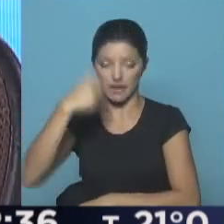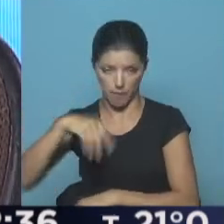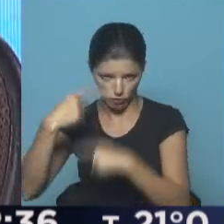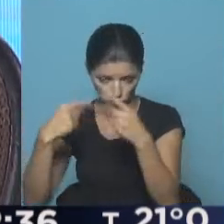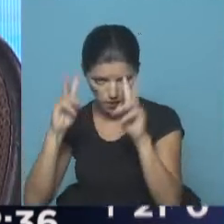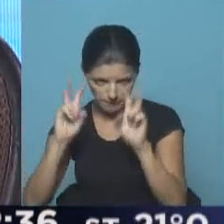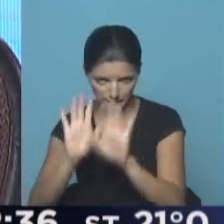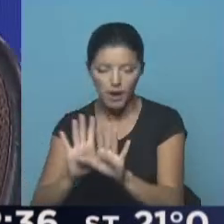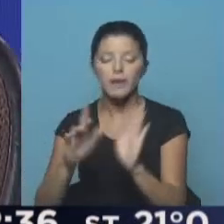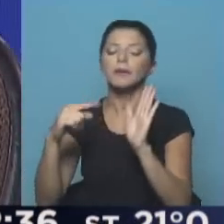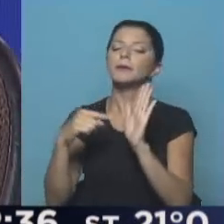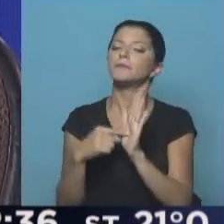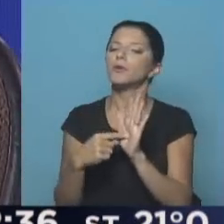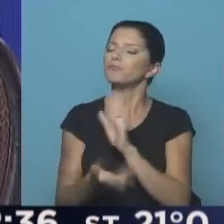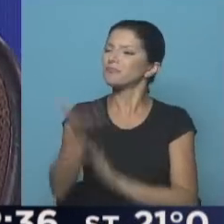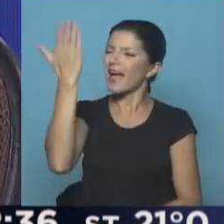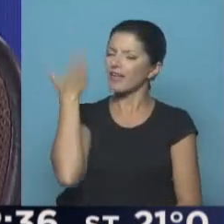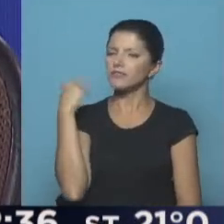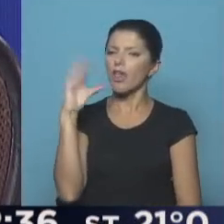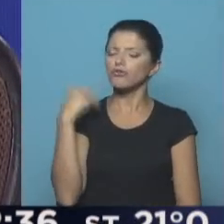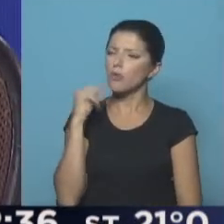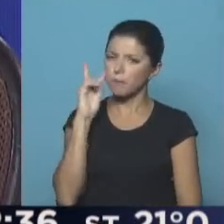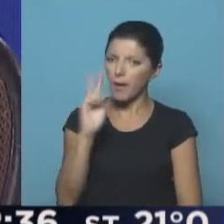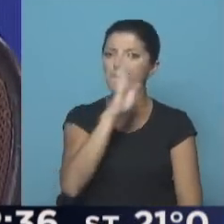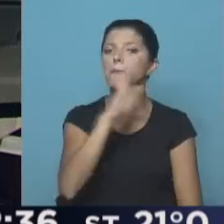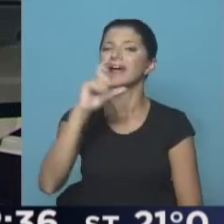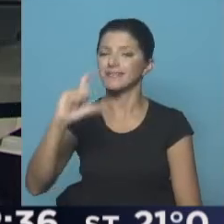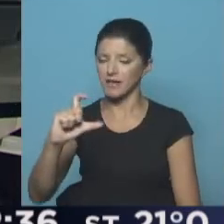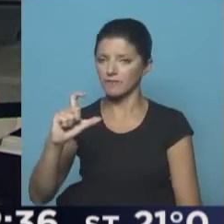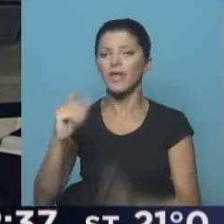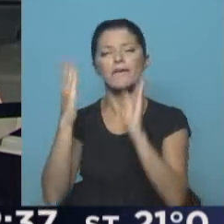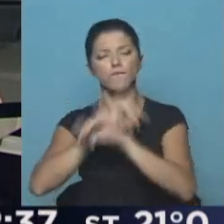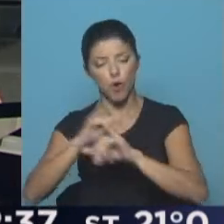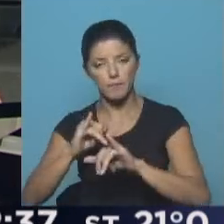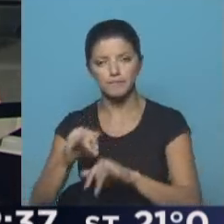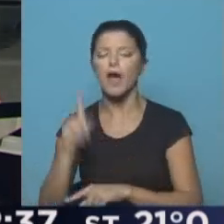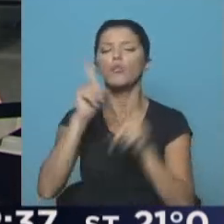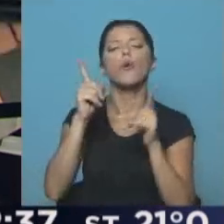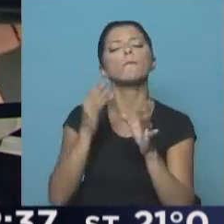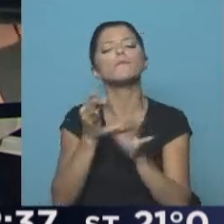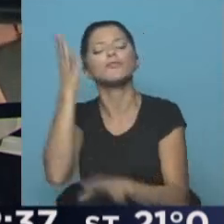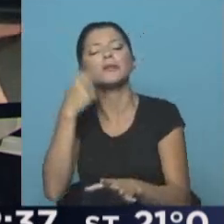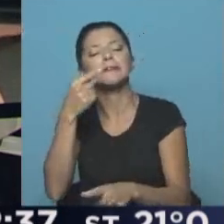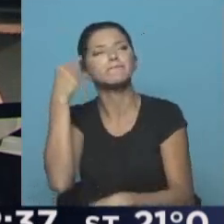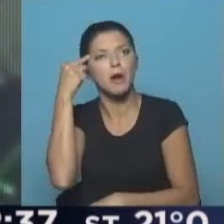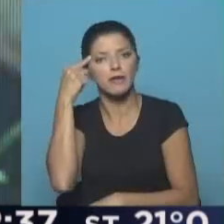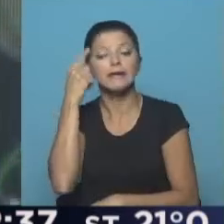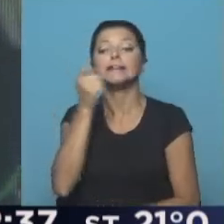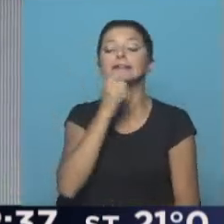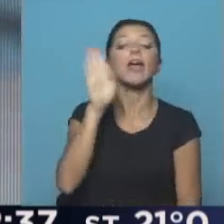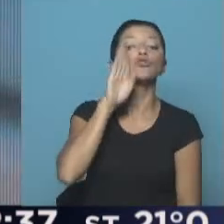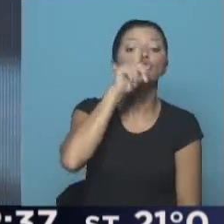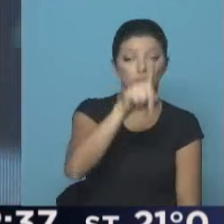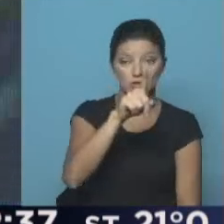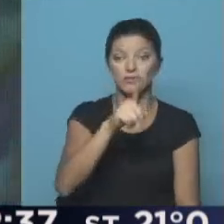anoche, precisamente, Jorge veía un informe en la BBC en donde algunos expertos analizaban qué perspectivas hay de que, por ejemplo, Estados Unidos